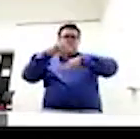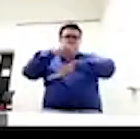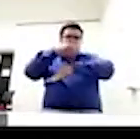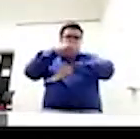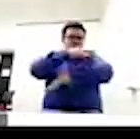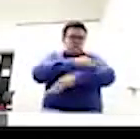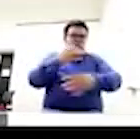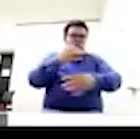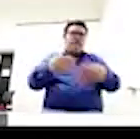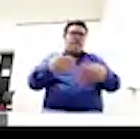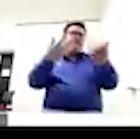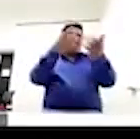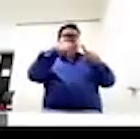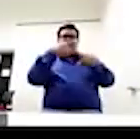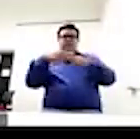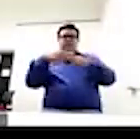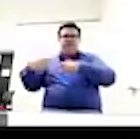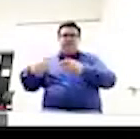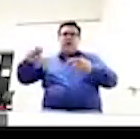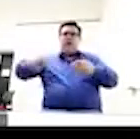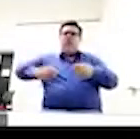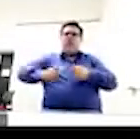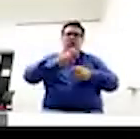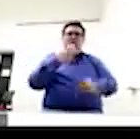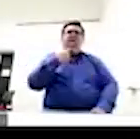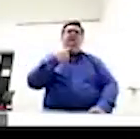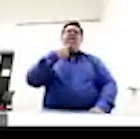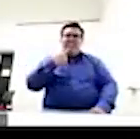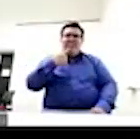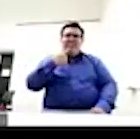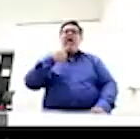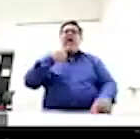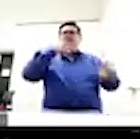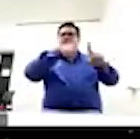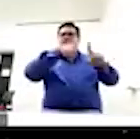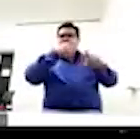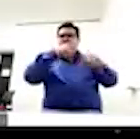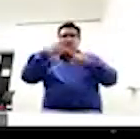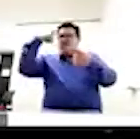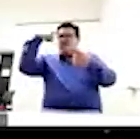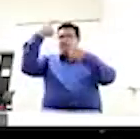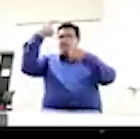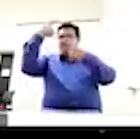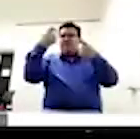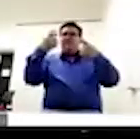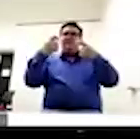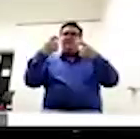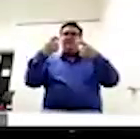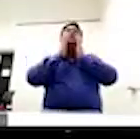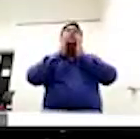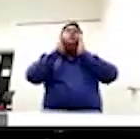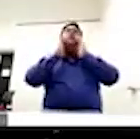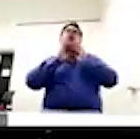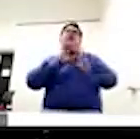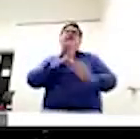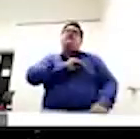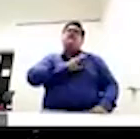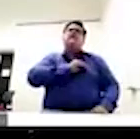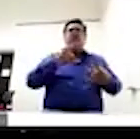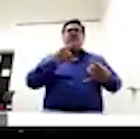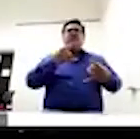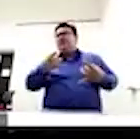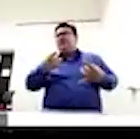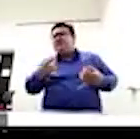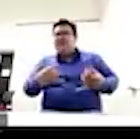revés, morderse la lengua, erizarse, pues la piel es habitada por el placer, por el dolor, por nuestros